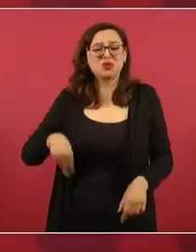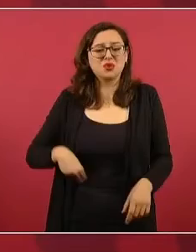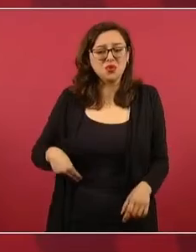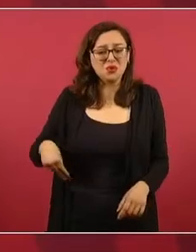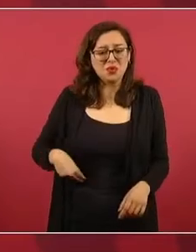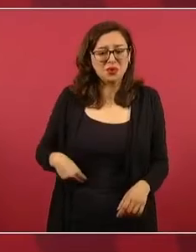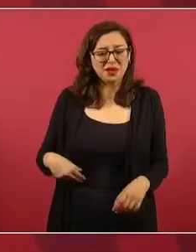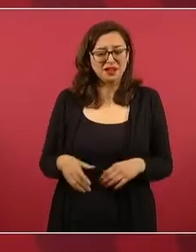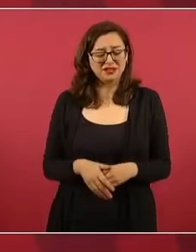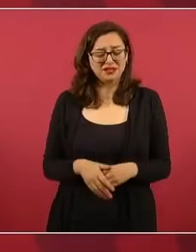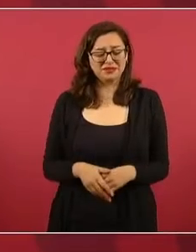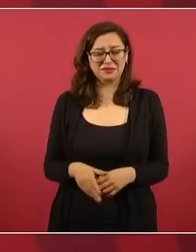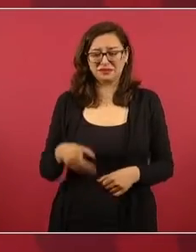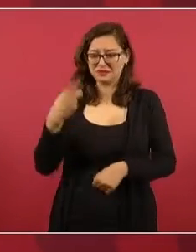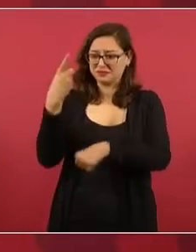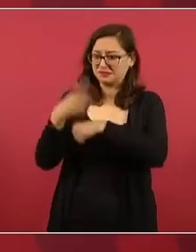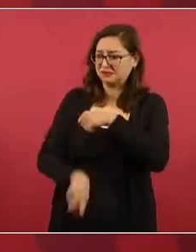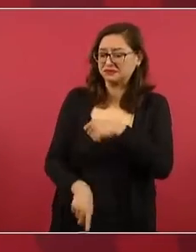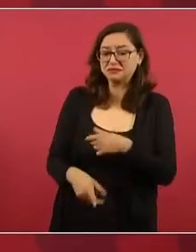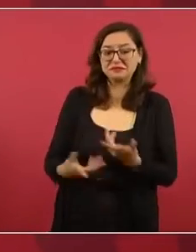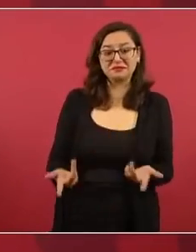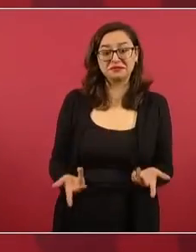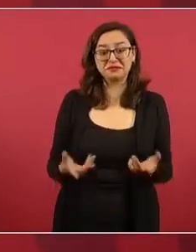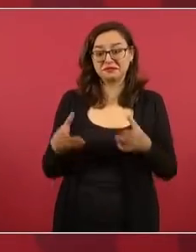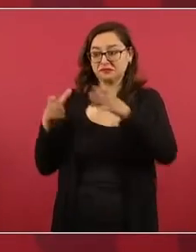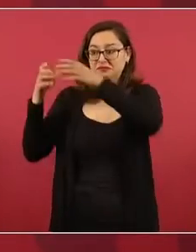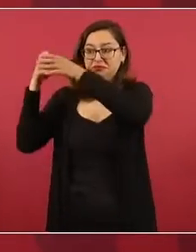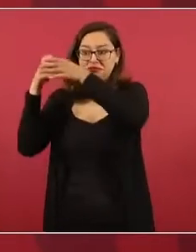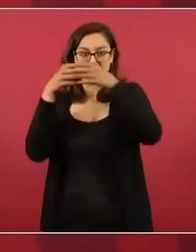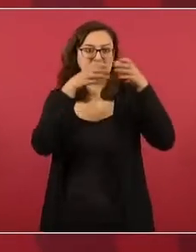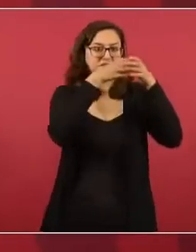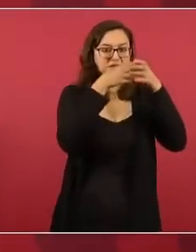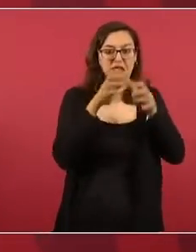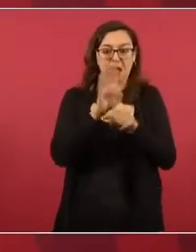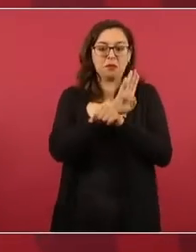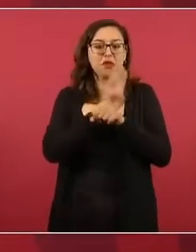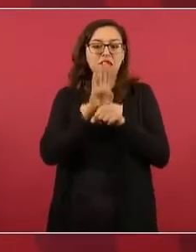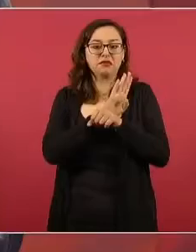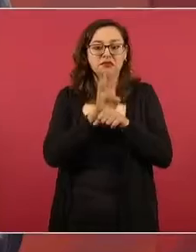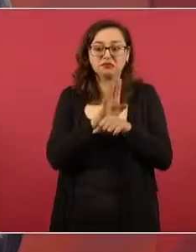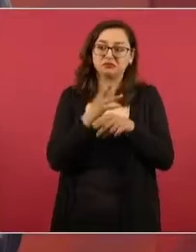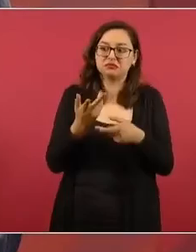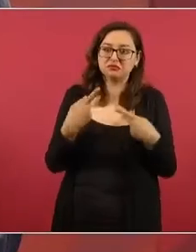¿A quién beneficia? A los de arriba. Pero ahora en la cumbre,